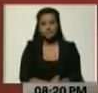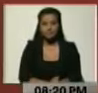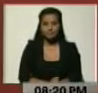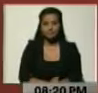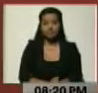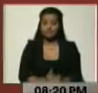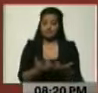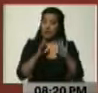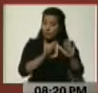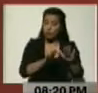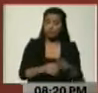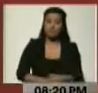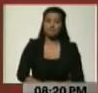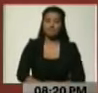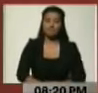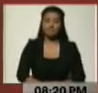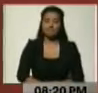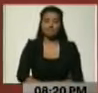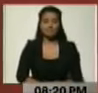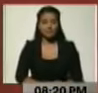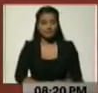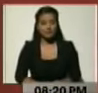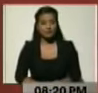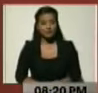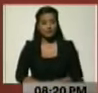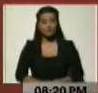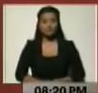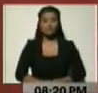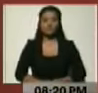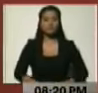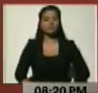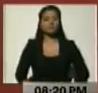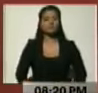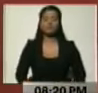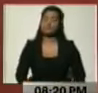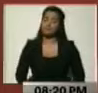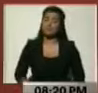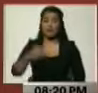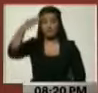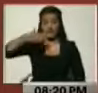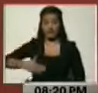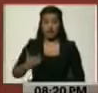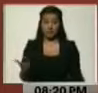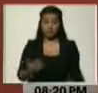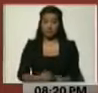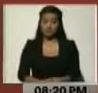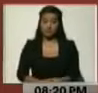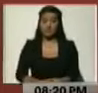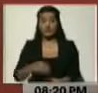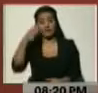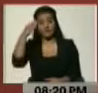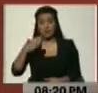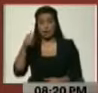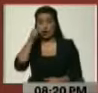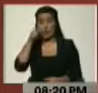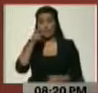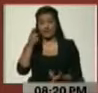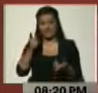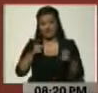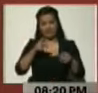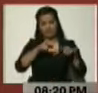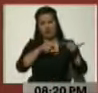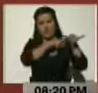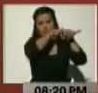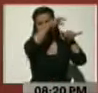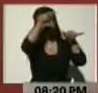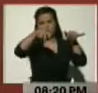Y nuestro apoyo. Uno... No, es cadete y salta de un paracaídas,